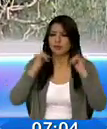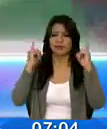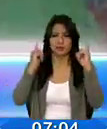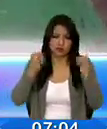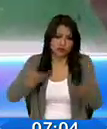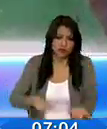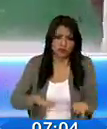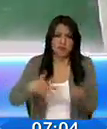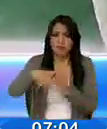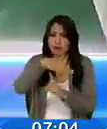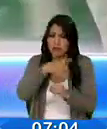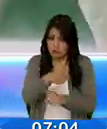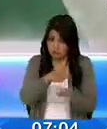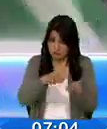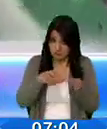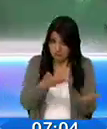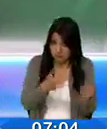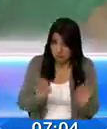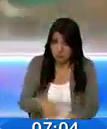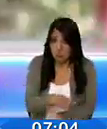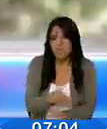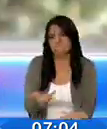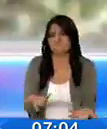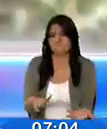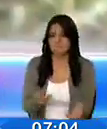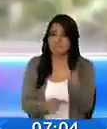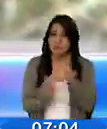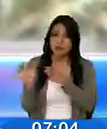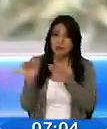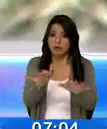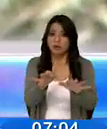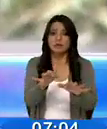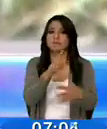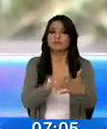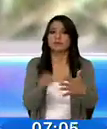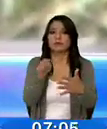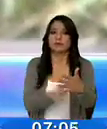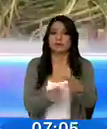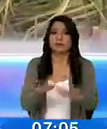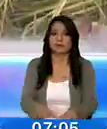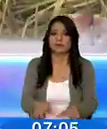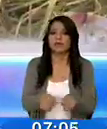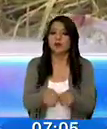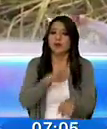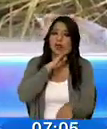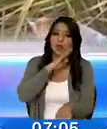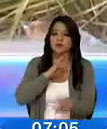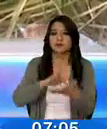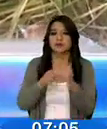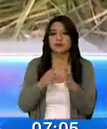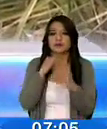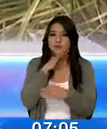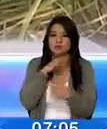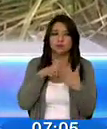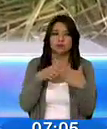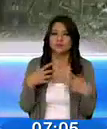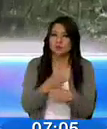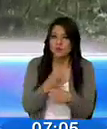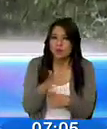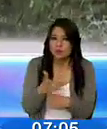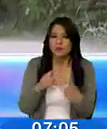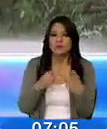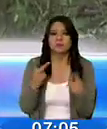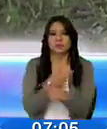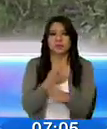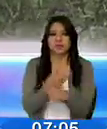pulmón del sur de Quito no está permitido. La presencia de personas prácticamente viviendo en el sitio genera insalubridad, inseguridad y